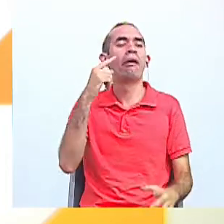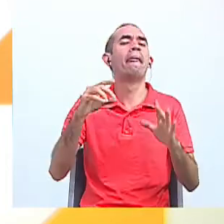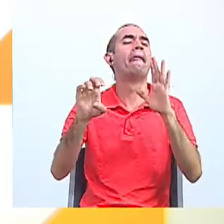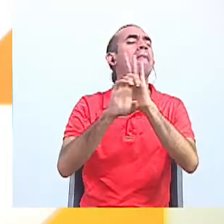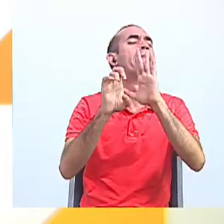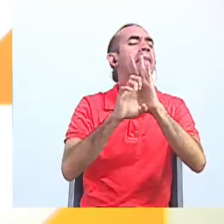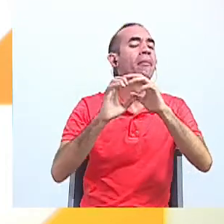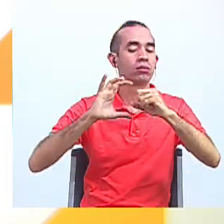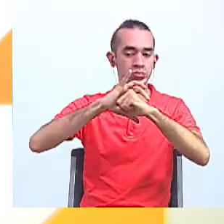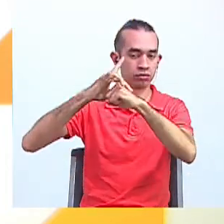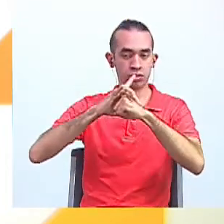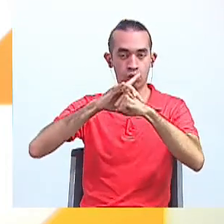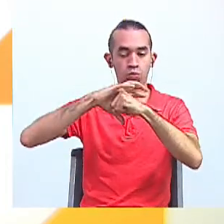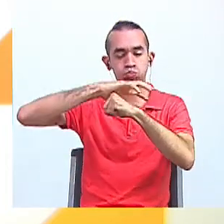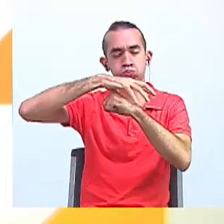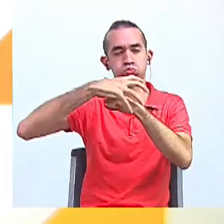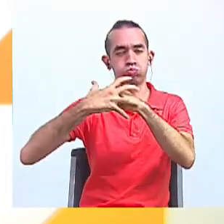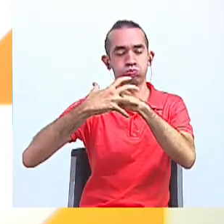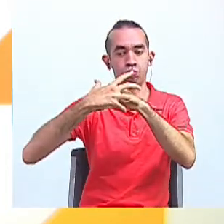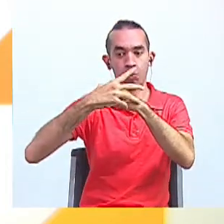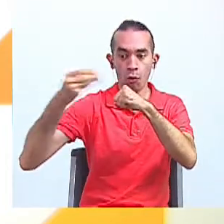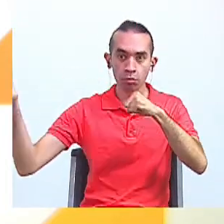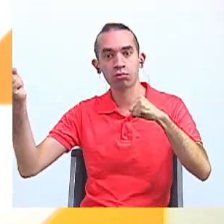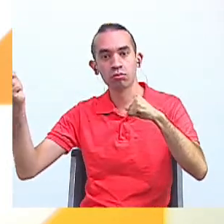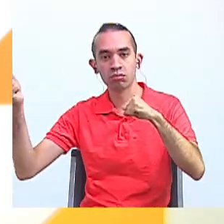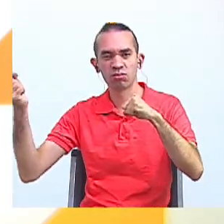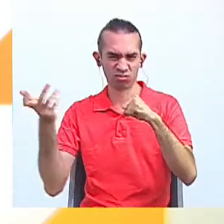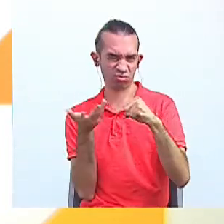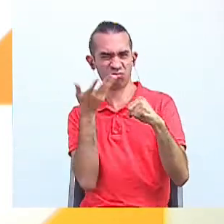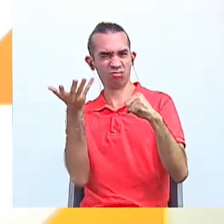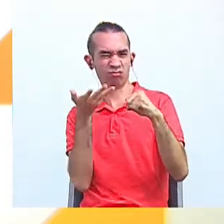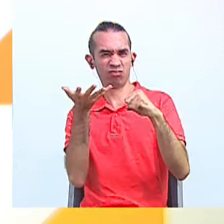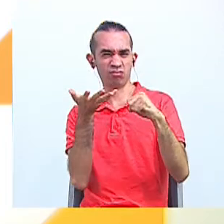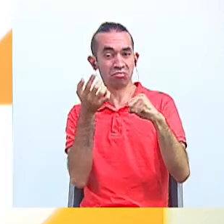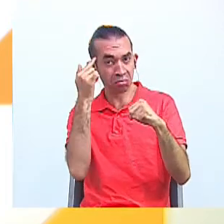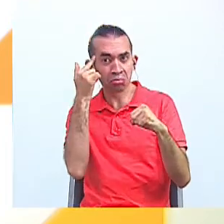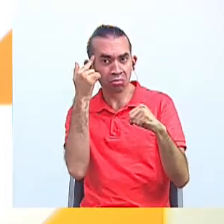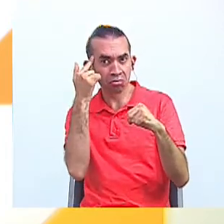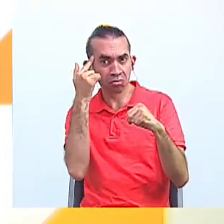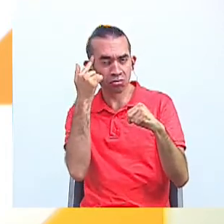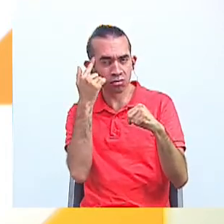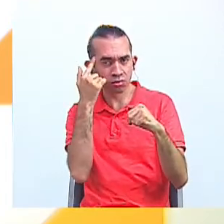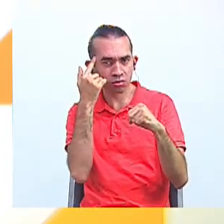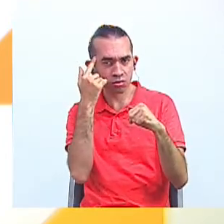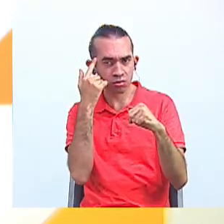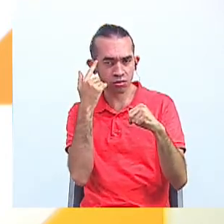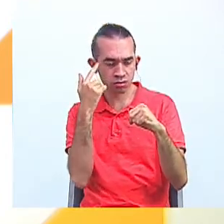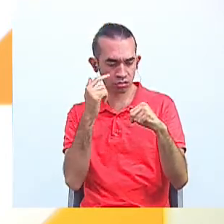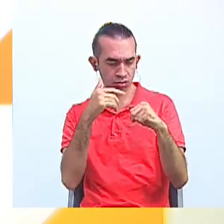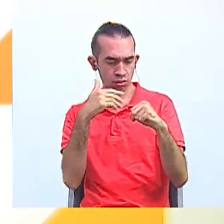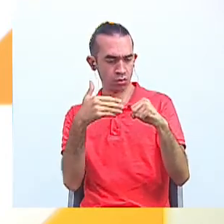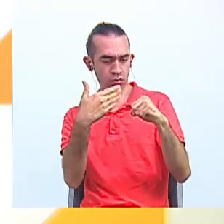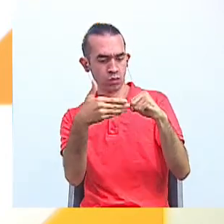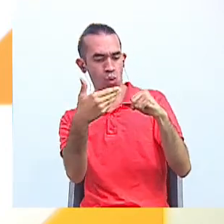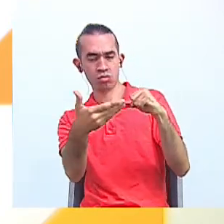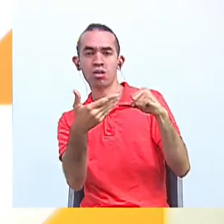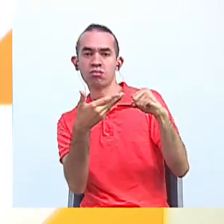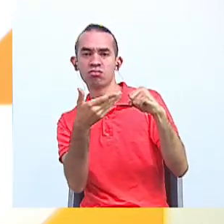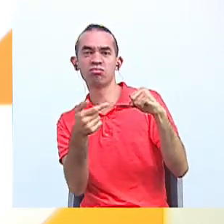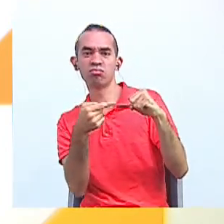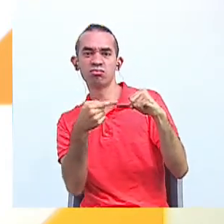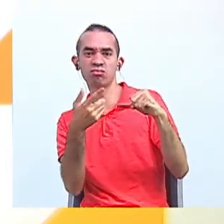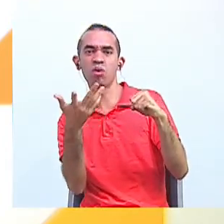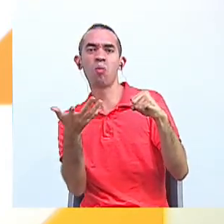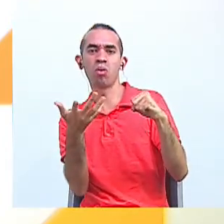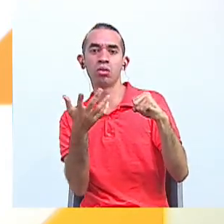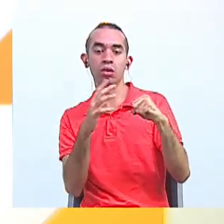nuestro planeta sin atmósfera? ¿Han pensado? ¿Cómo serían todos los procesos en el planeta,